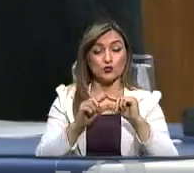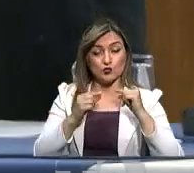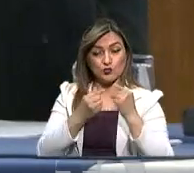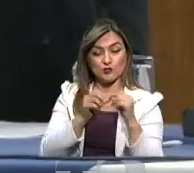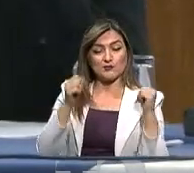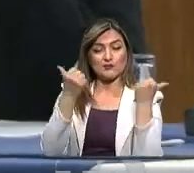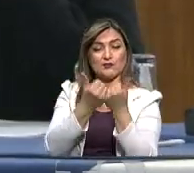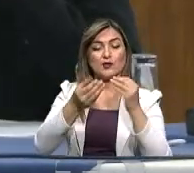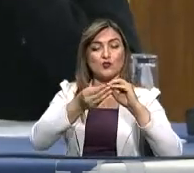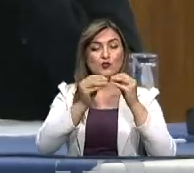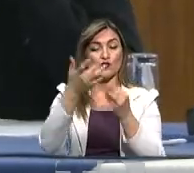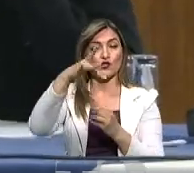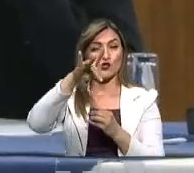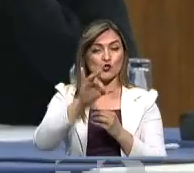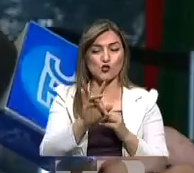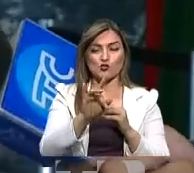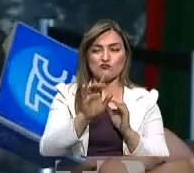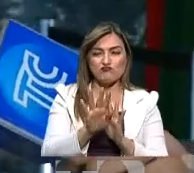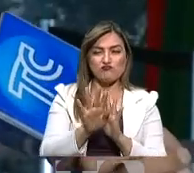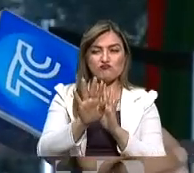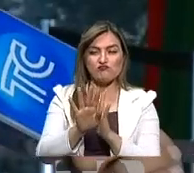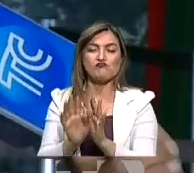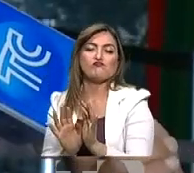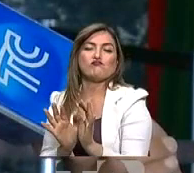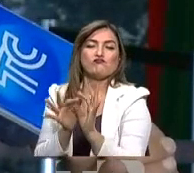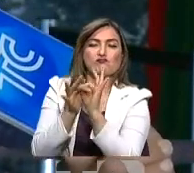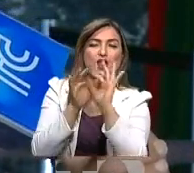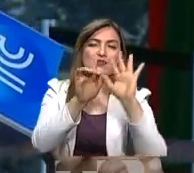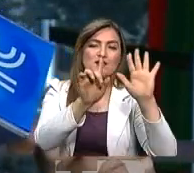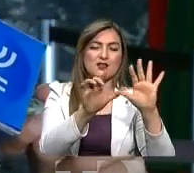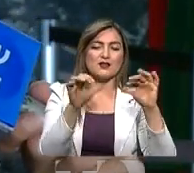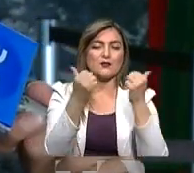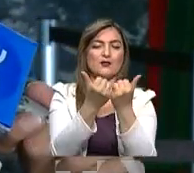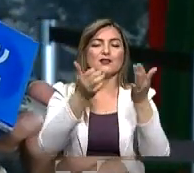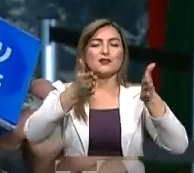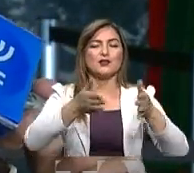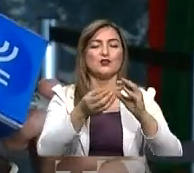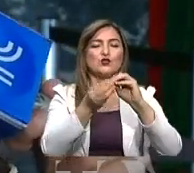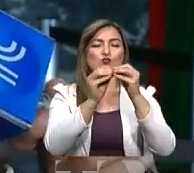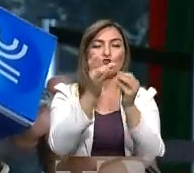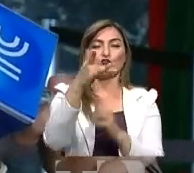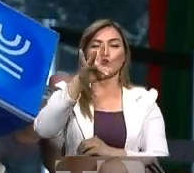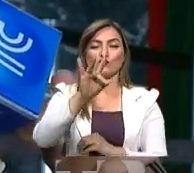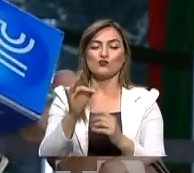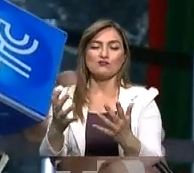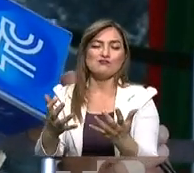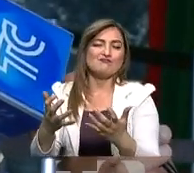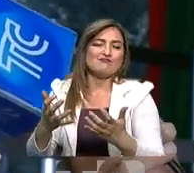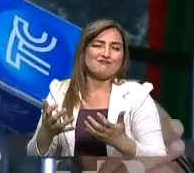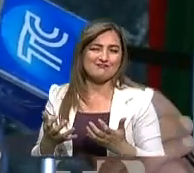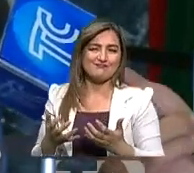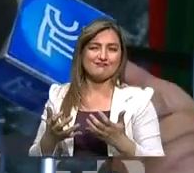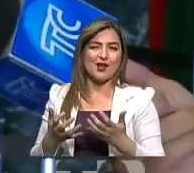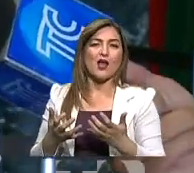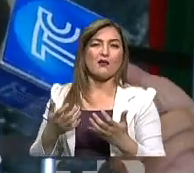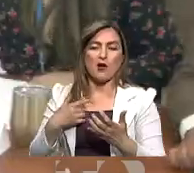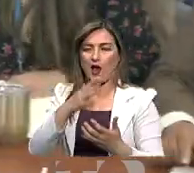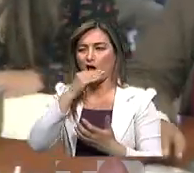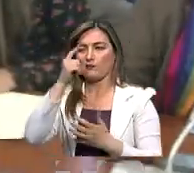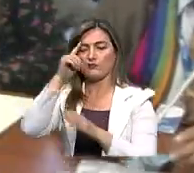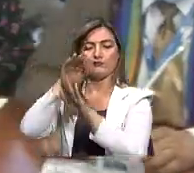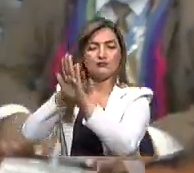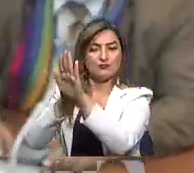de asambleístas del movimiento indígena. Que hay al menos unos 6 asambleístas de Pachacuti que tienen una intención de realmente acercarse al